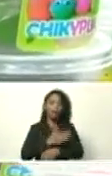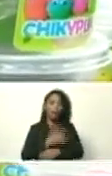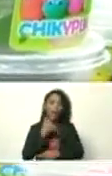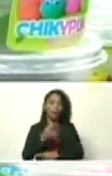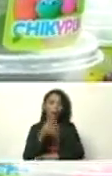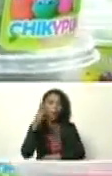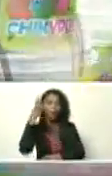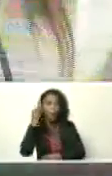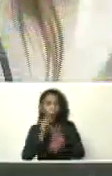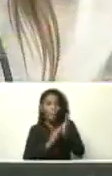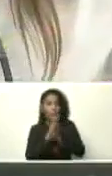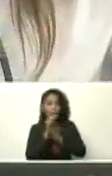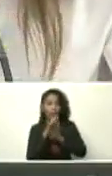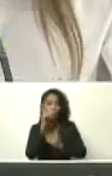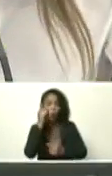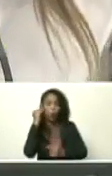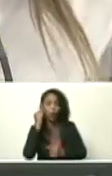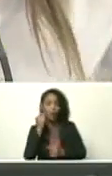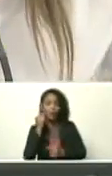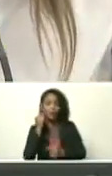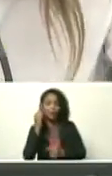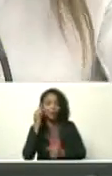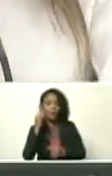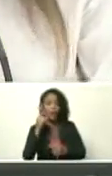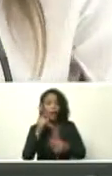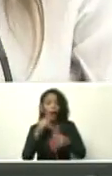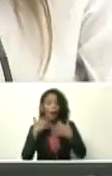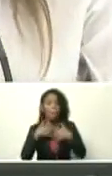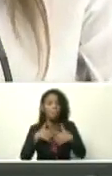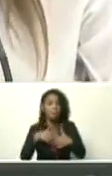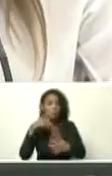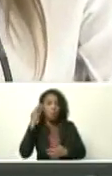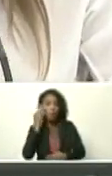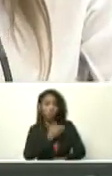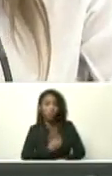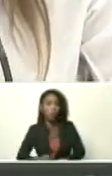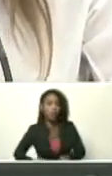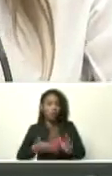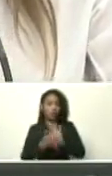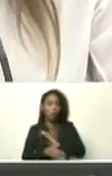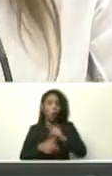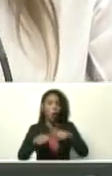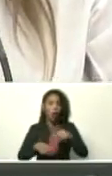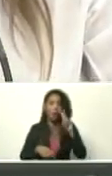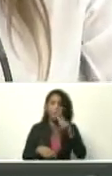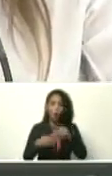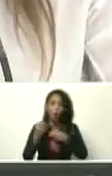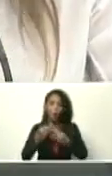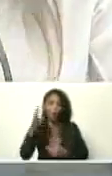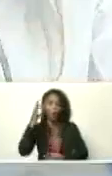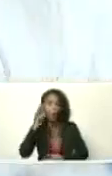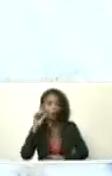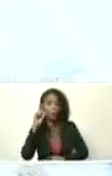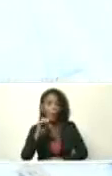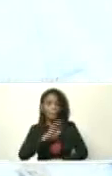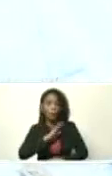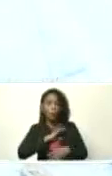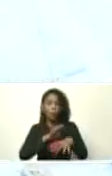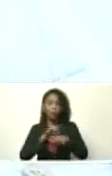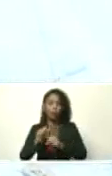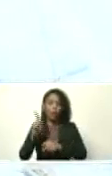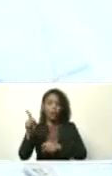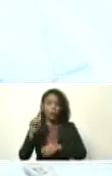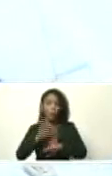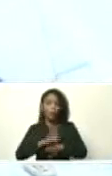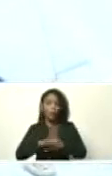mujeres emprendedoras o mujeres empresarias o mujeres. Vemos hoy también cómo el género femenino se apropia y eso es parte